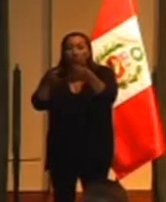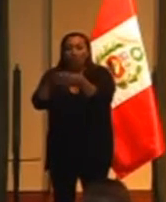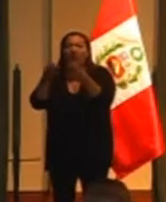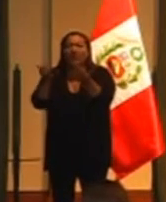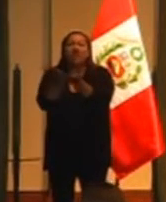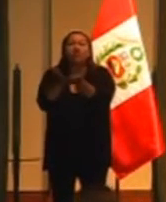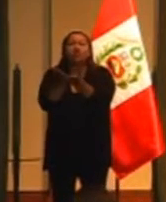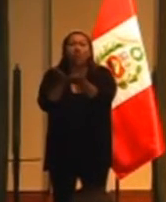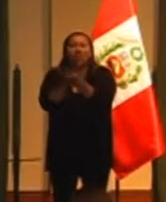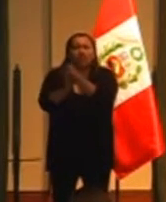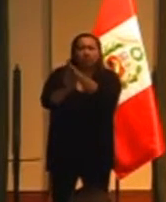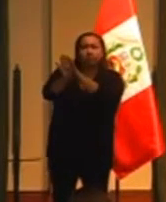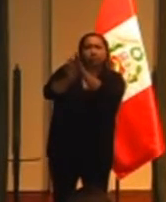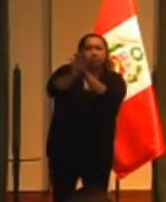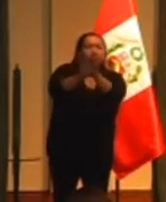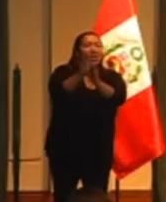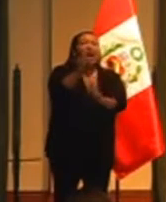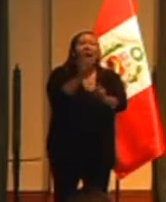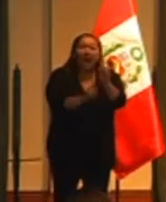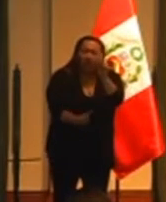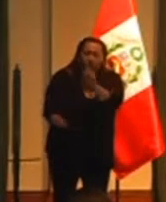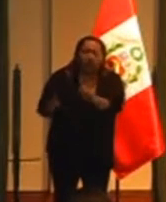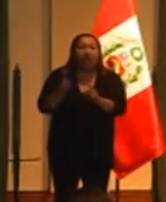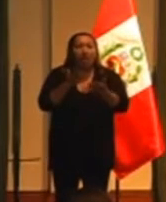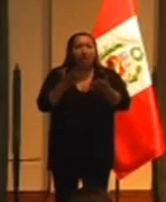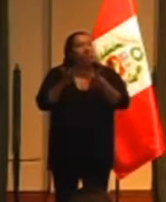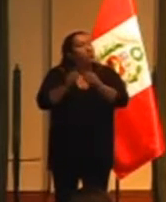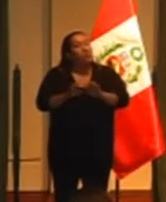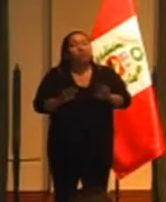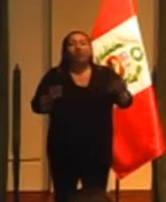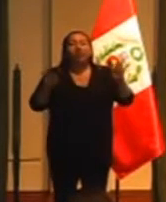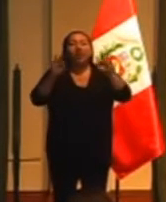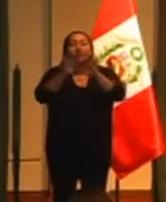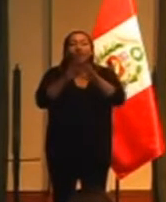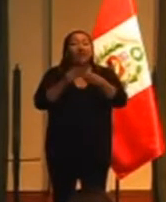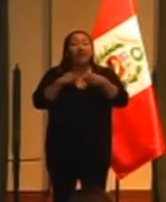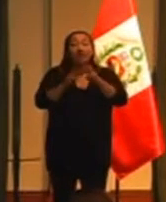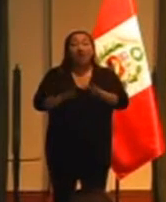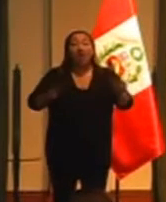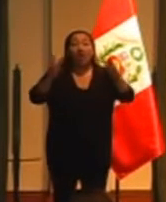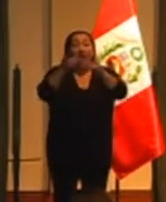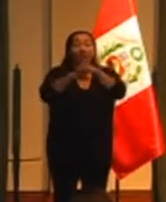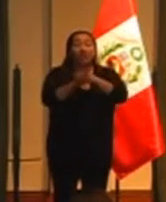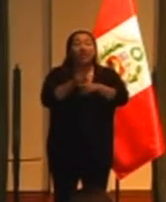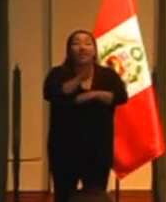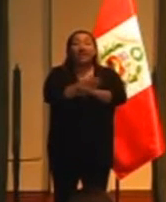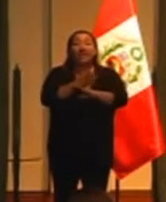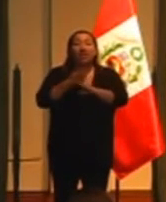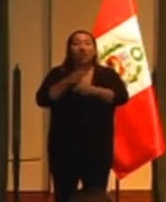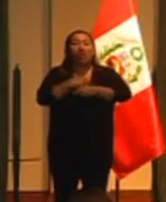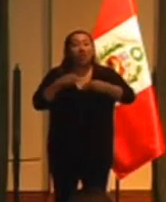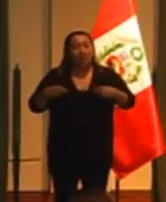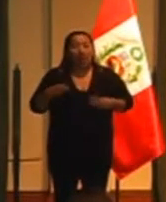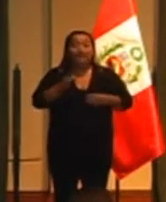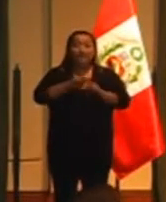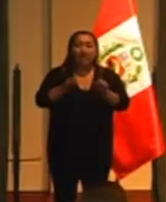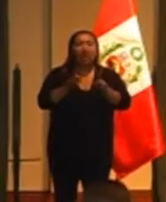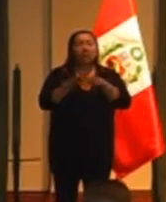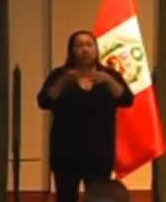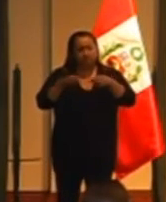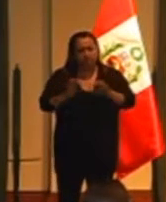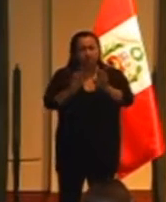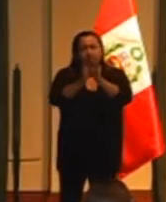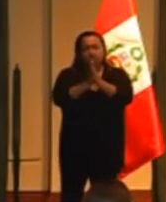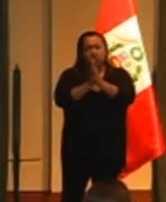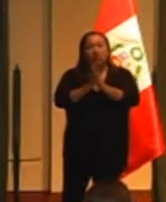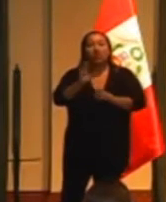de emprendimiento, hay cosas realmente muy valiosas en la Gerencia de Desarrollo Humano. Pero permítanme